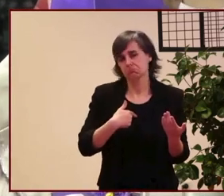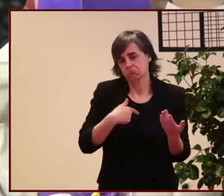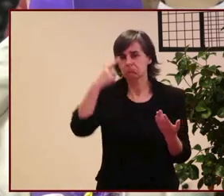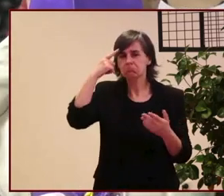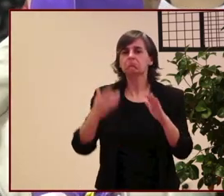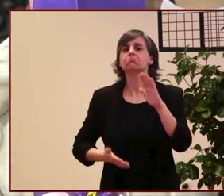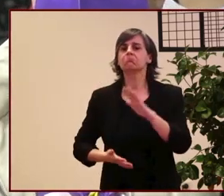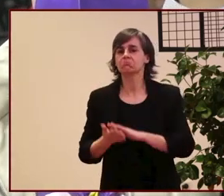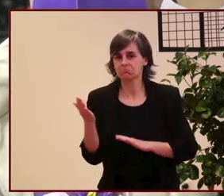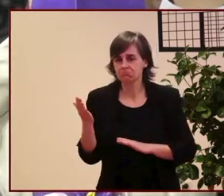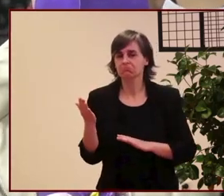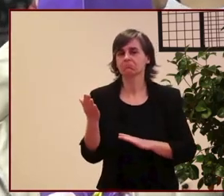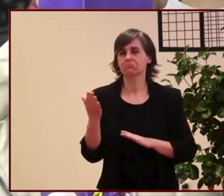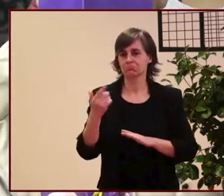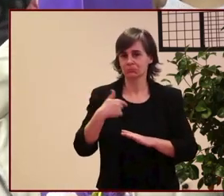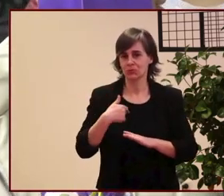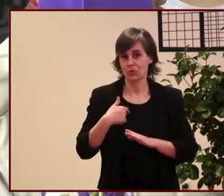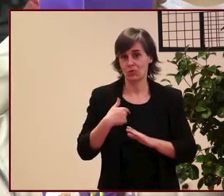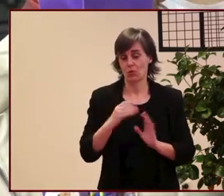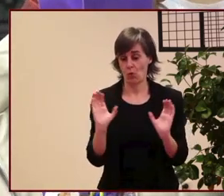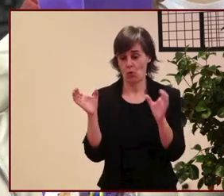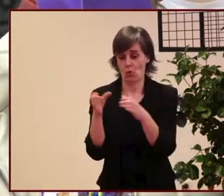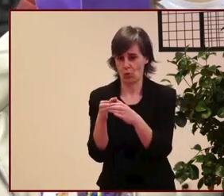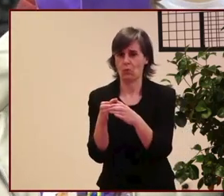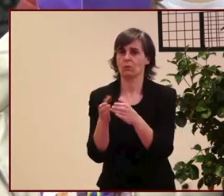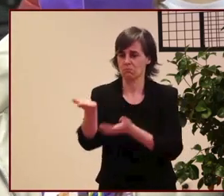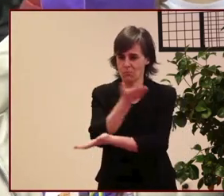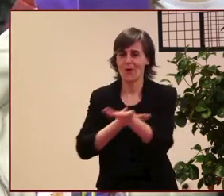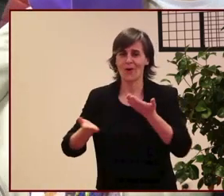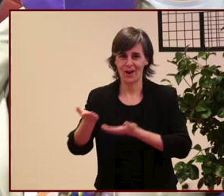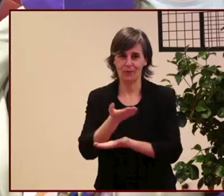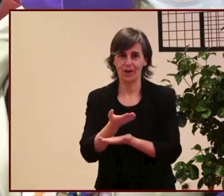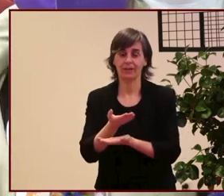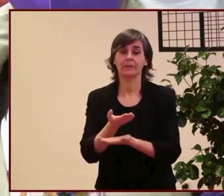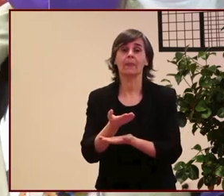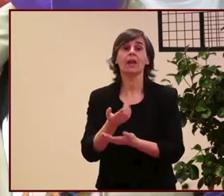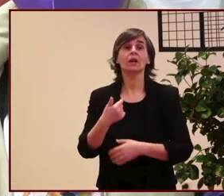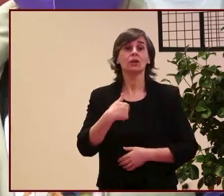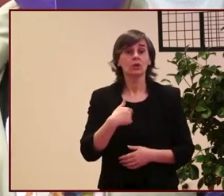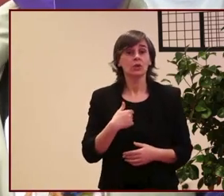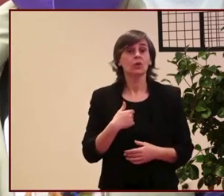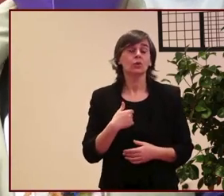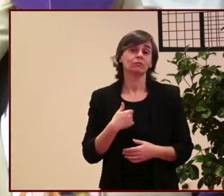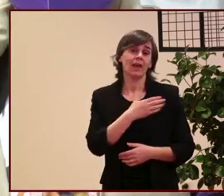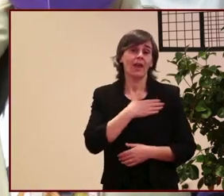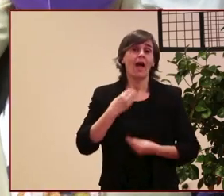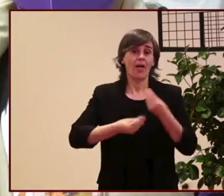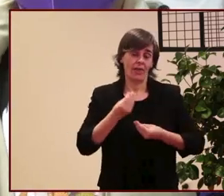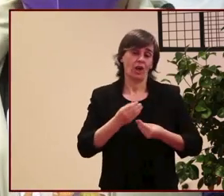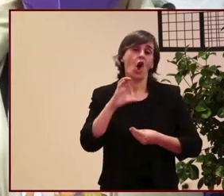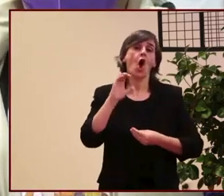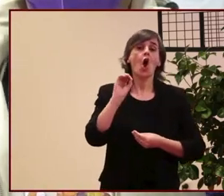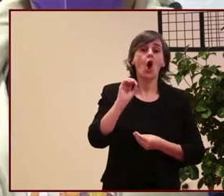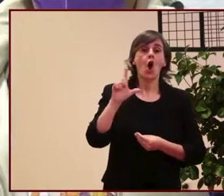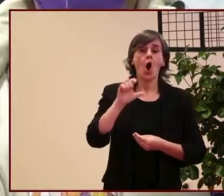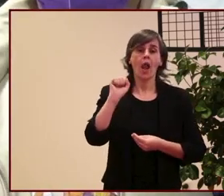había comenzado en lo textil que es un collage textil porque aquí como una